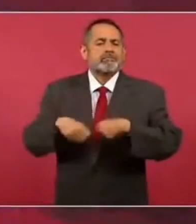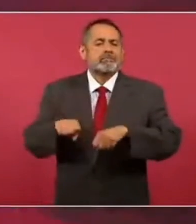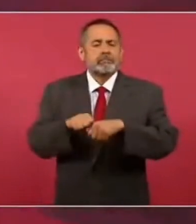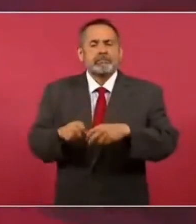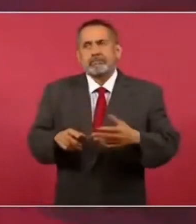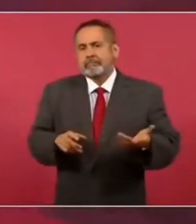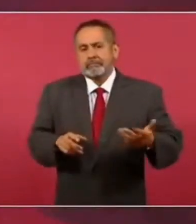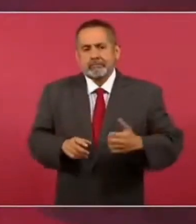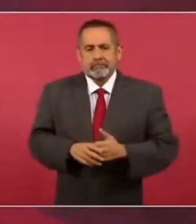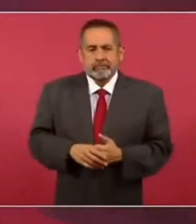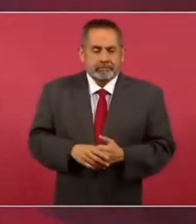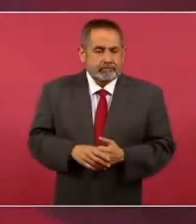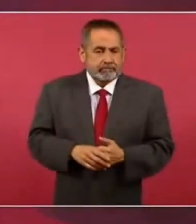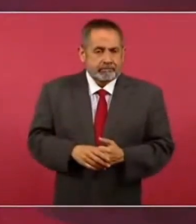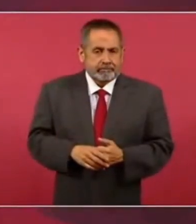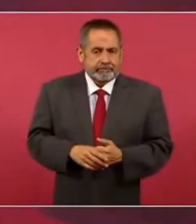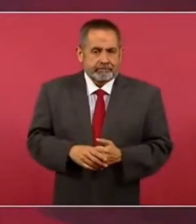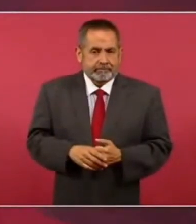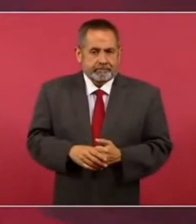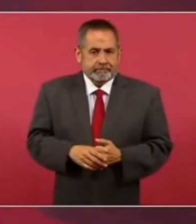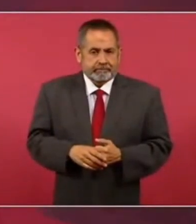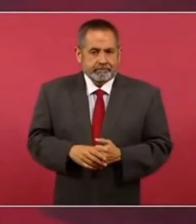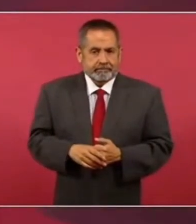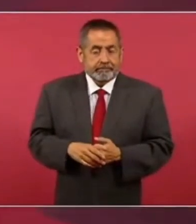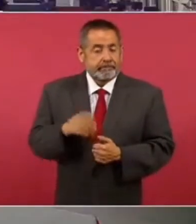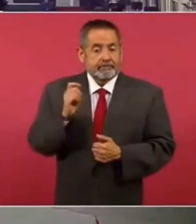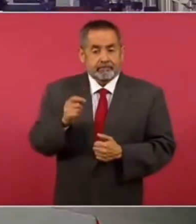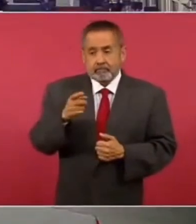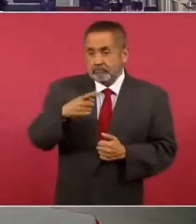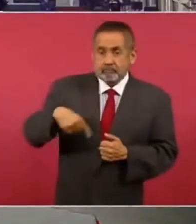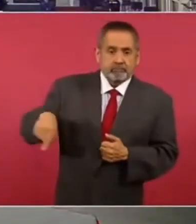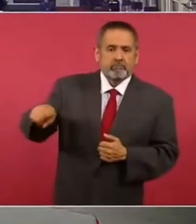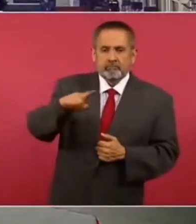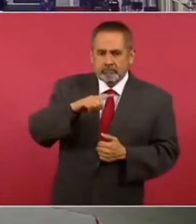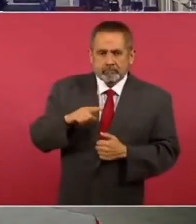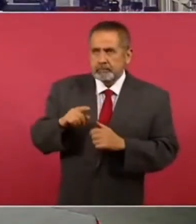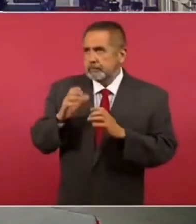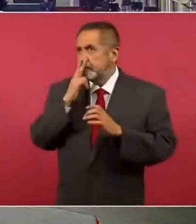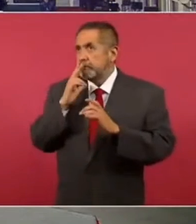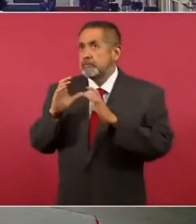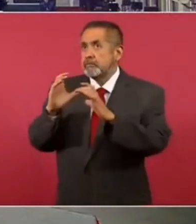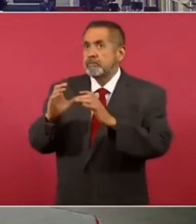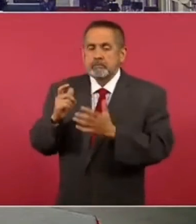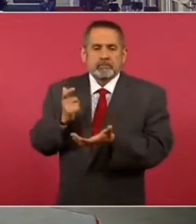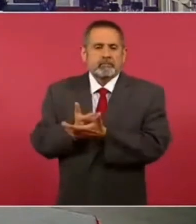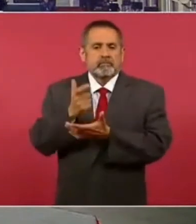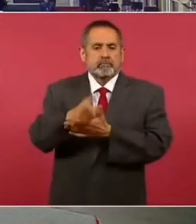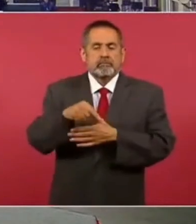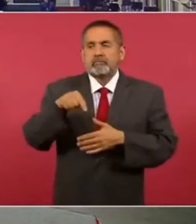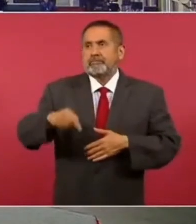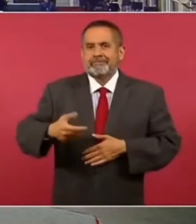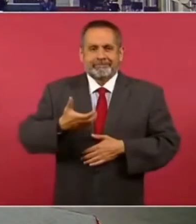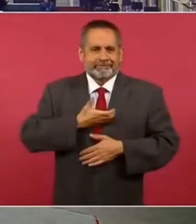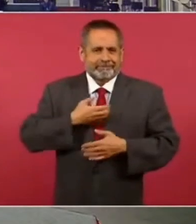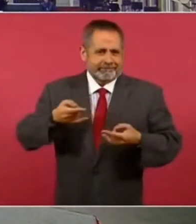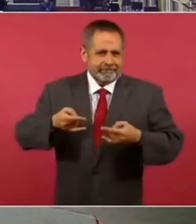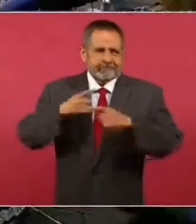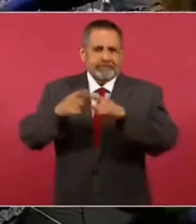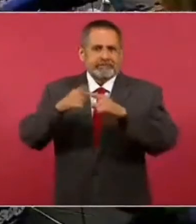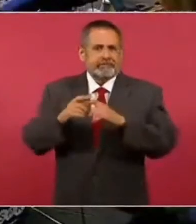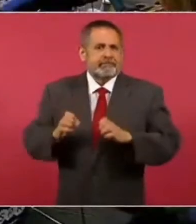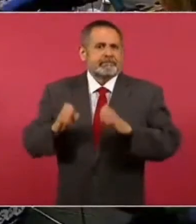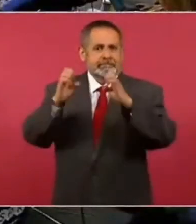porque se tiene que mantener asegurado el palacio, todos los